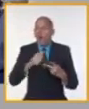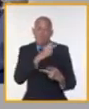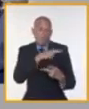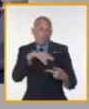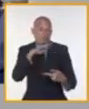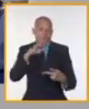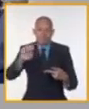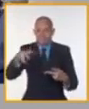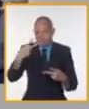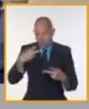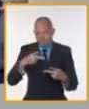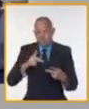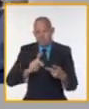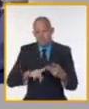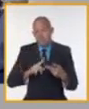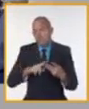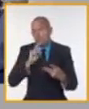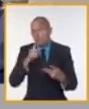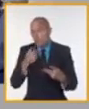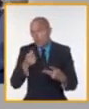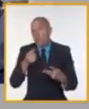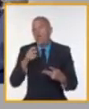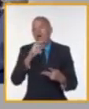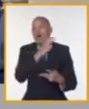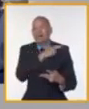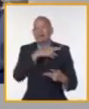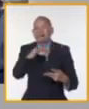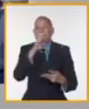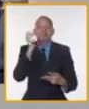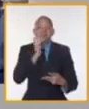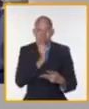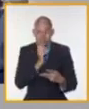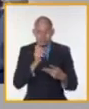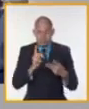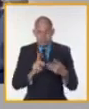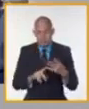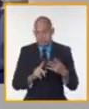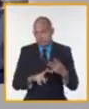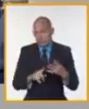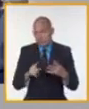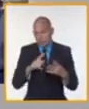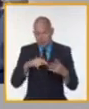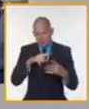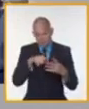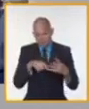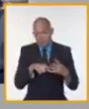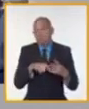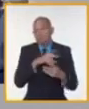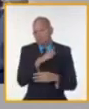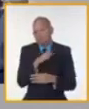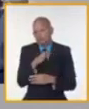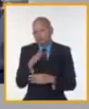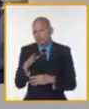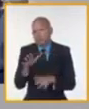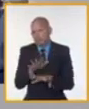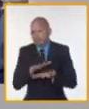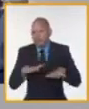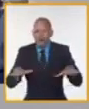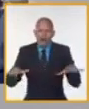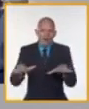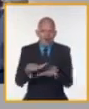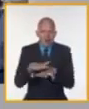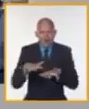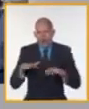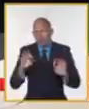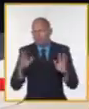de igual forma el vínculo con la base desde sus respectivas responsabilidades, al igual que los demás miembros del Buró Político y